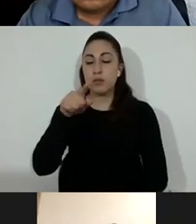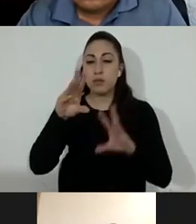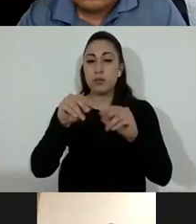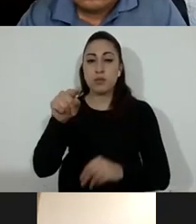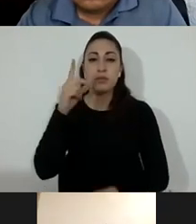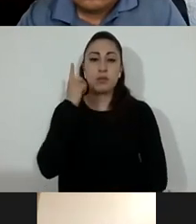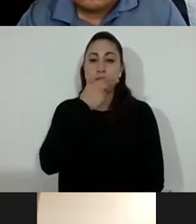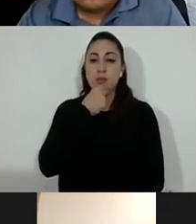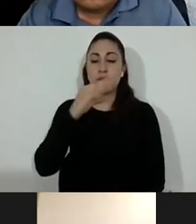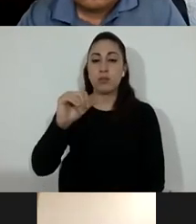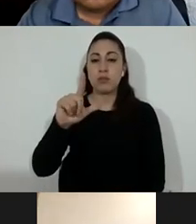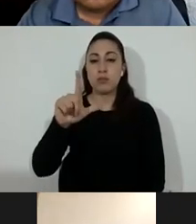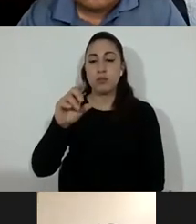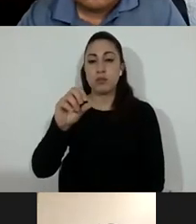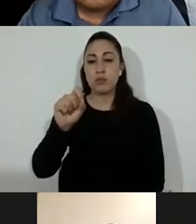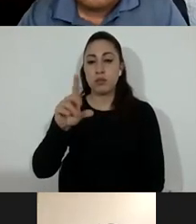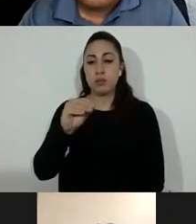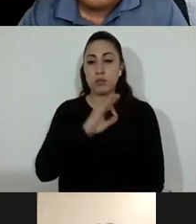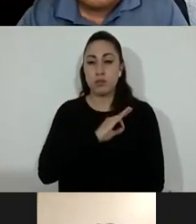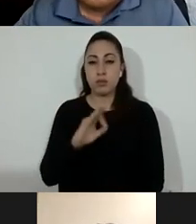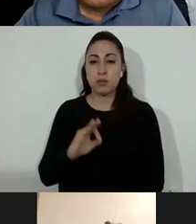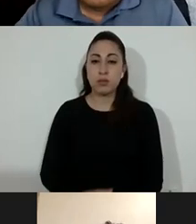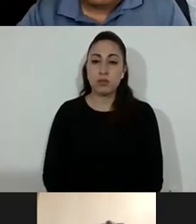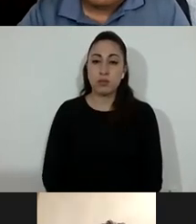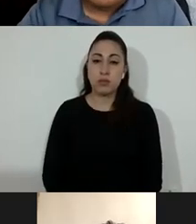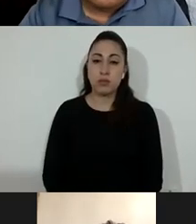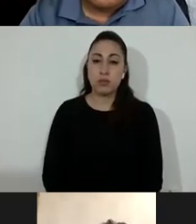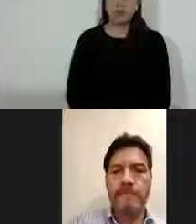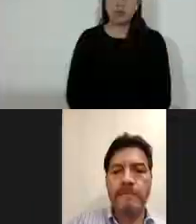Hernández, y si pudiera Participación apagarlo, Ciudadana. por favor. Diputado Mirón.